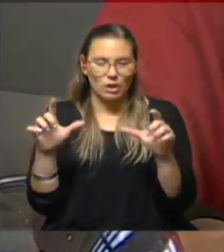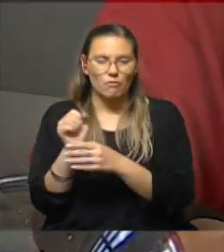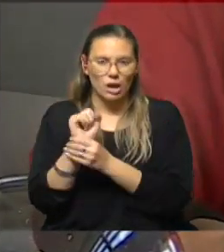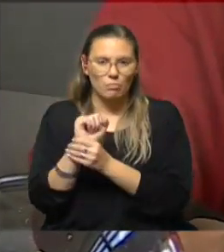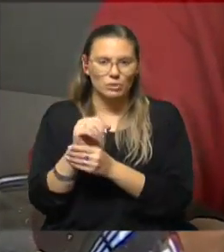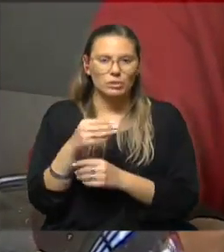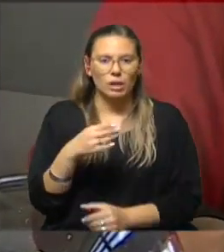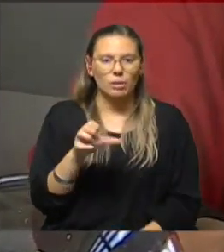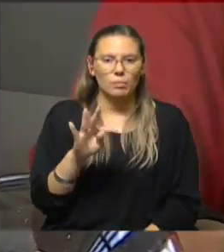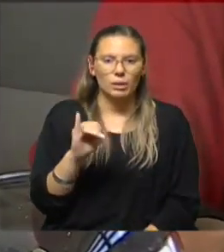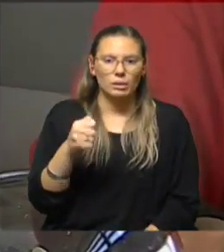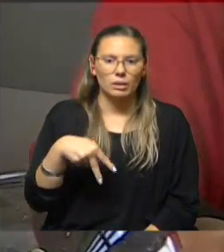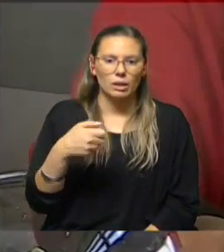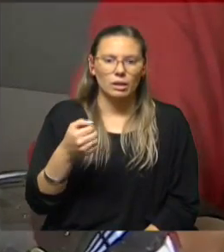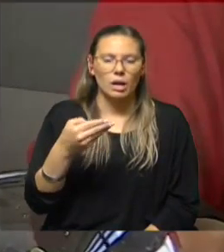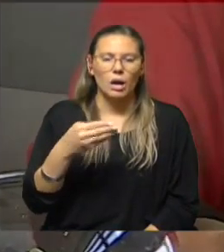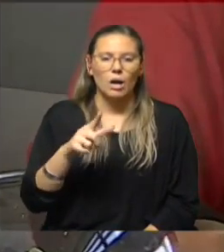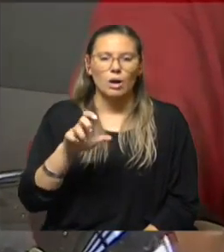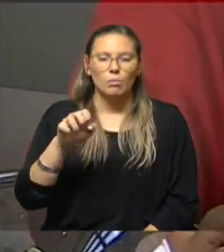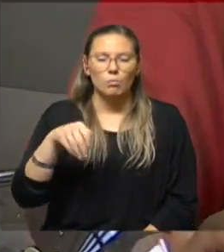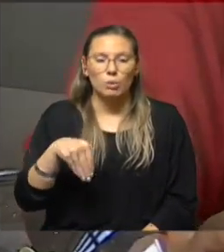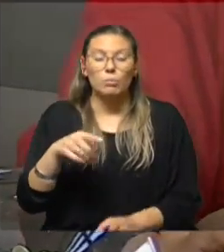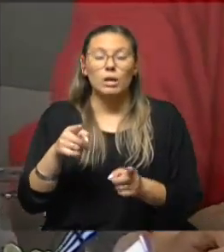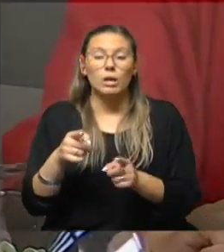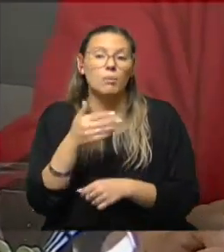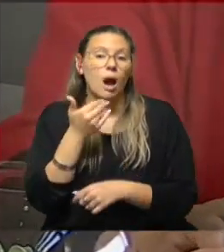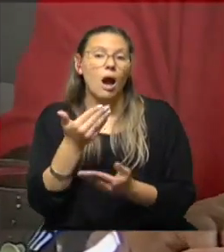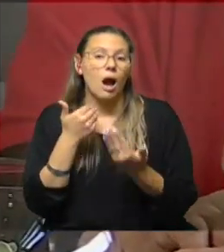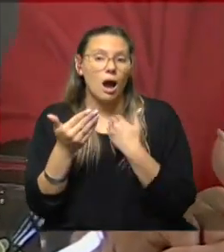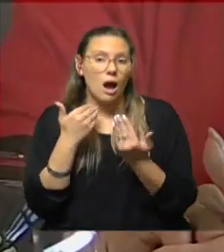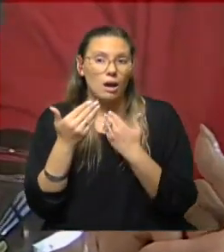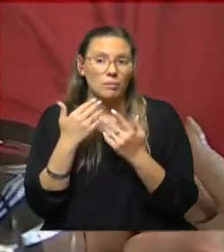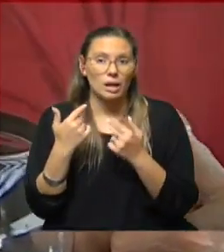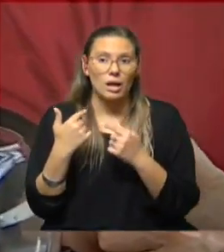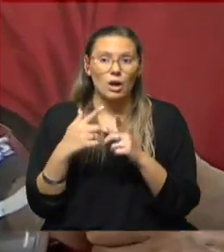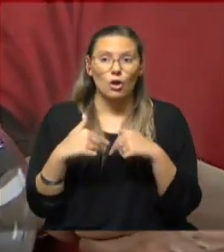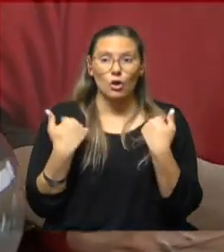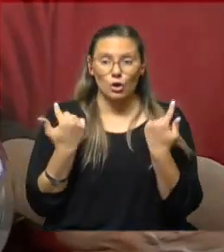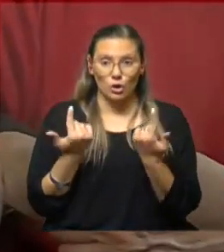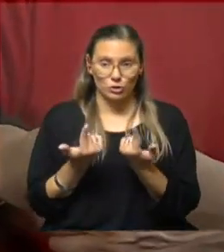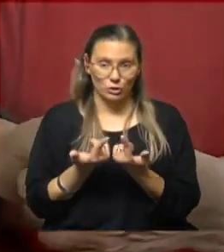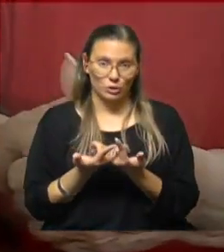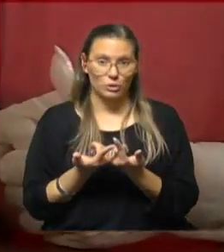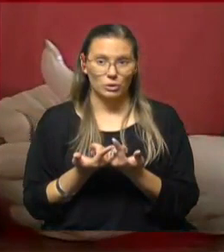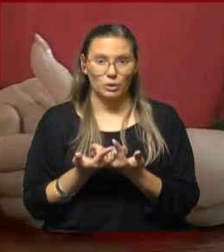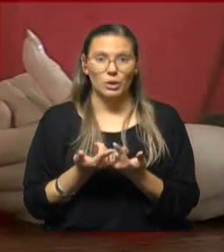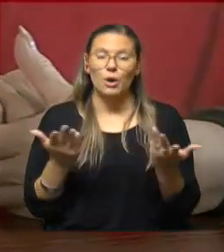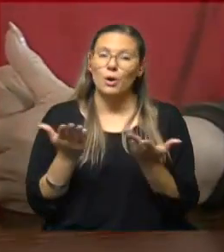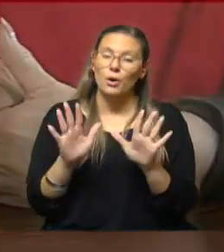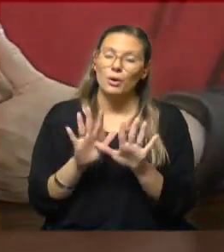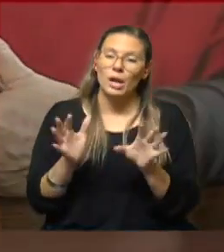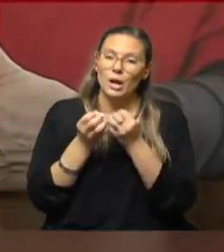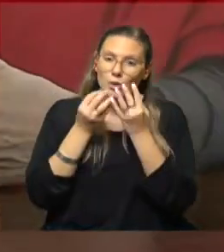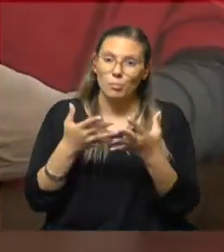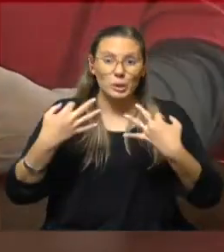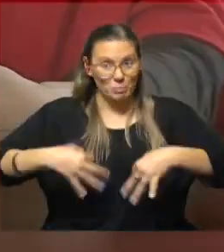Betiana Blum, que está aquí a mi lado y que va a conversar un poquito con todas nosotras y nosotros. Betiana, ¿cómo estás?